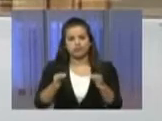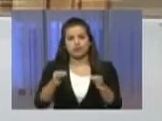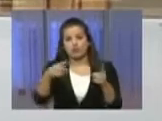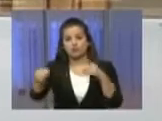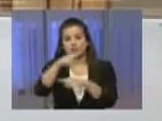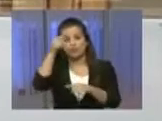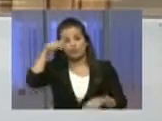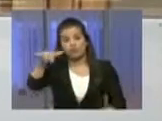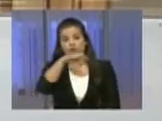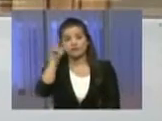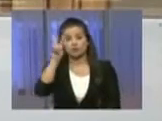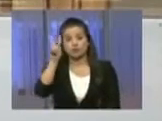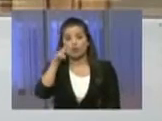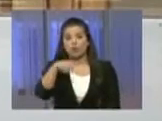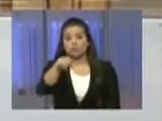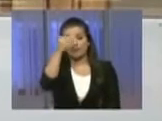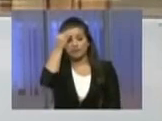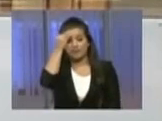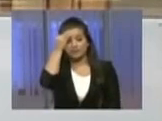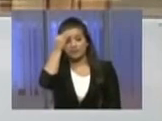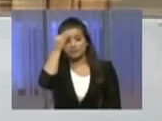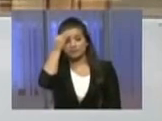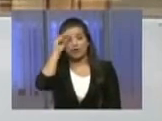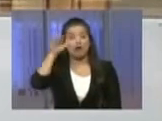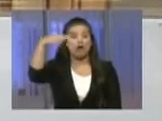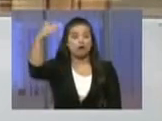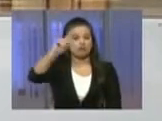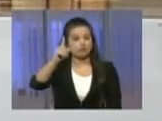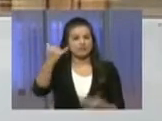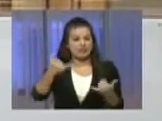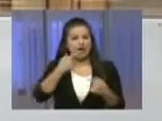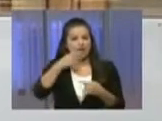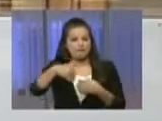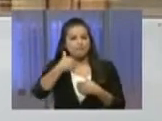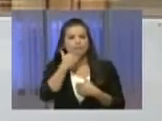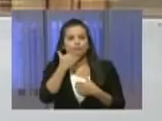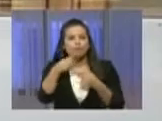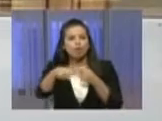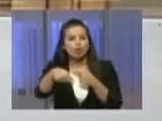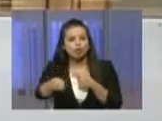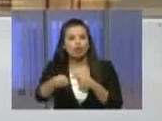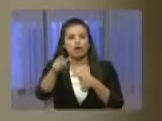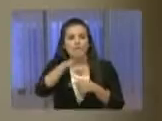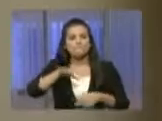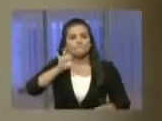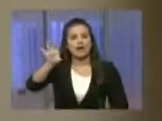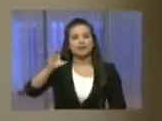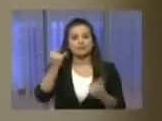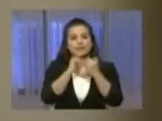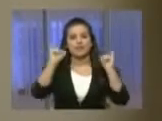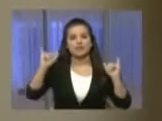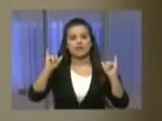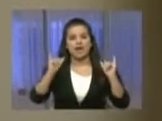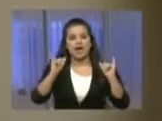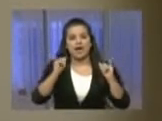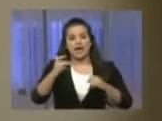Venezuela no está lejos el día que esta patria soberana en el espíritu de